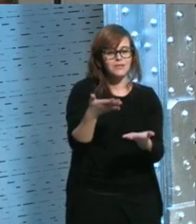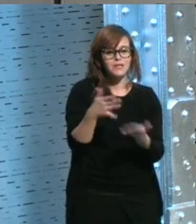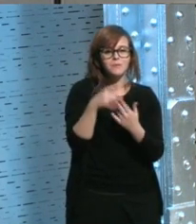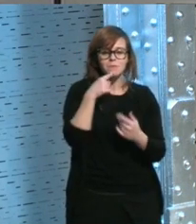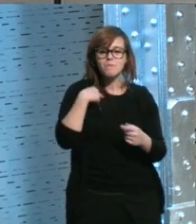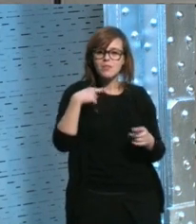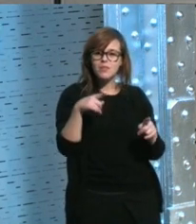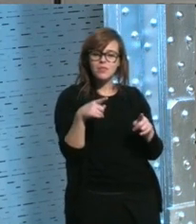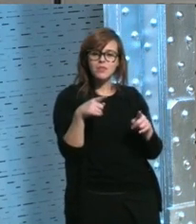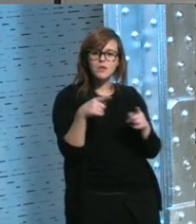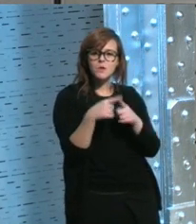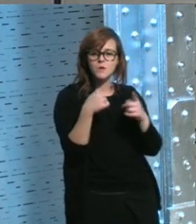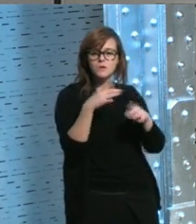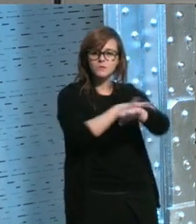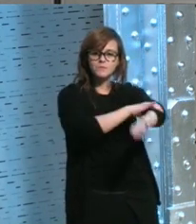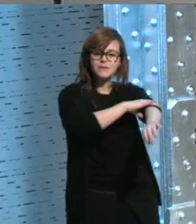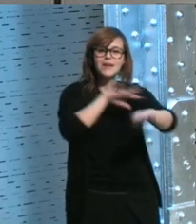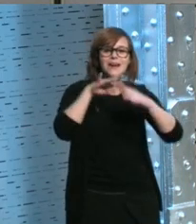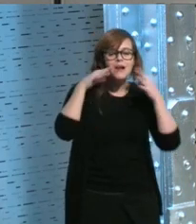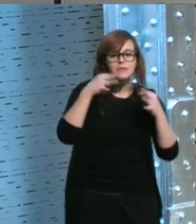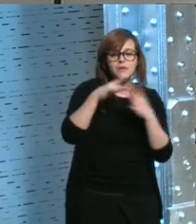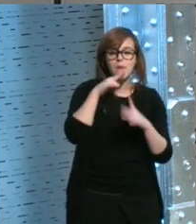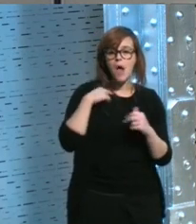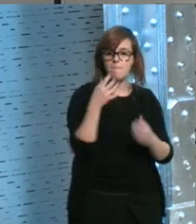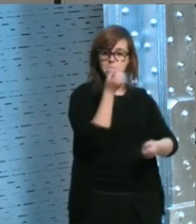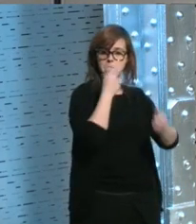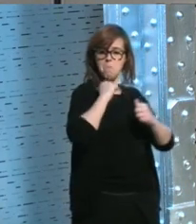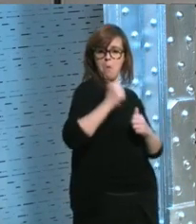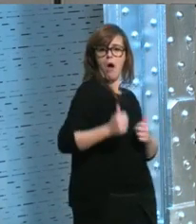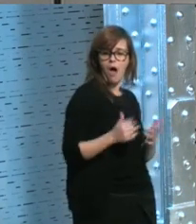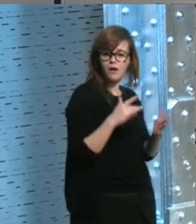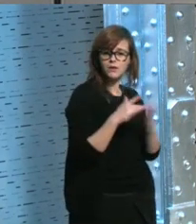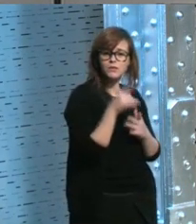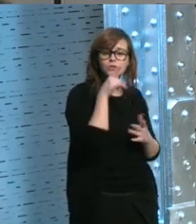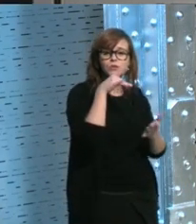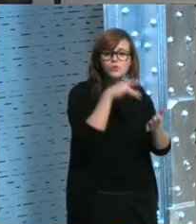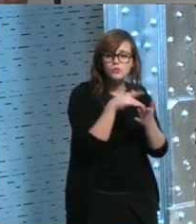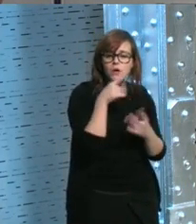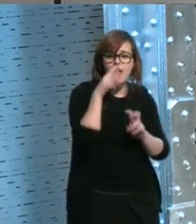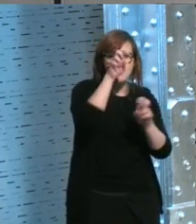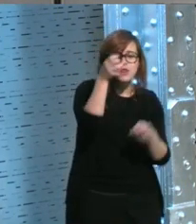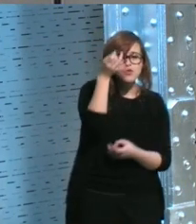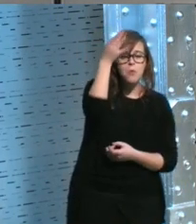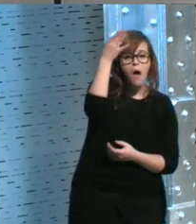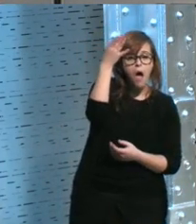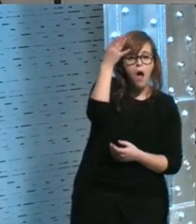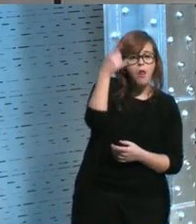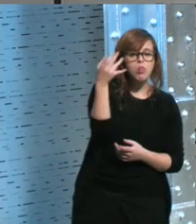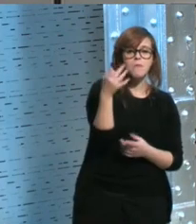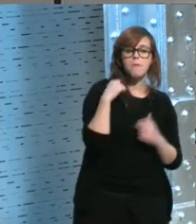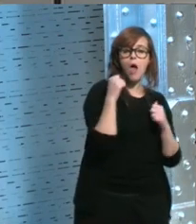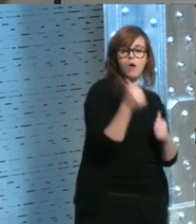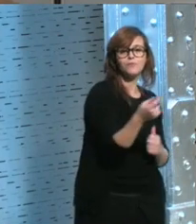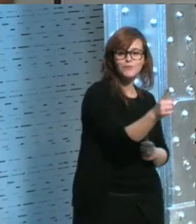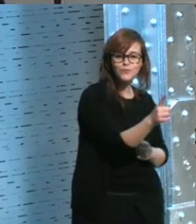para ser millonario y que no innove para resolver el problema del agua en África. Quiero que innoven. Entonces